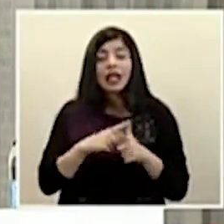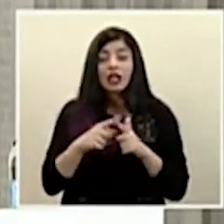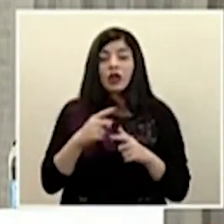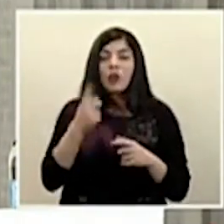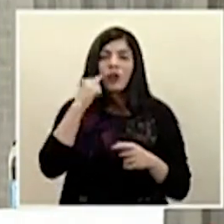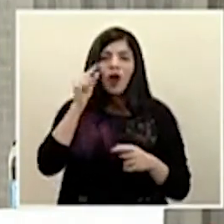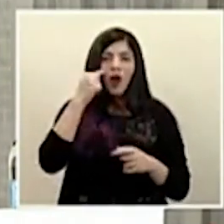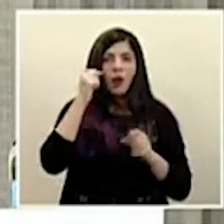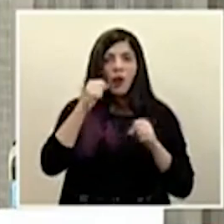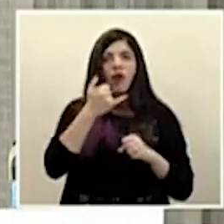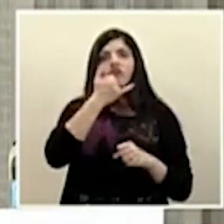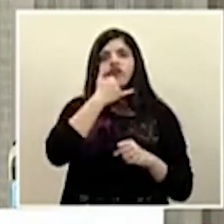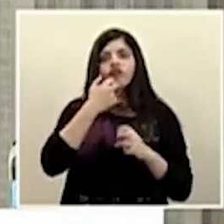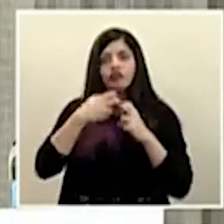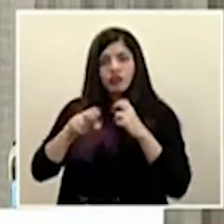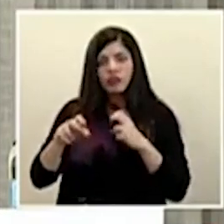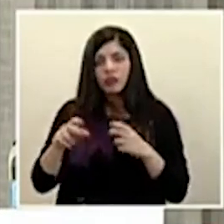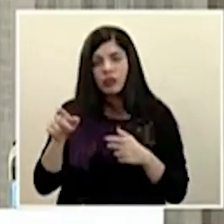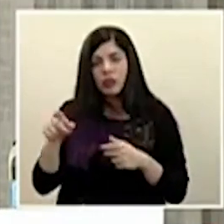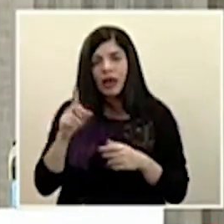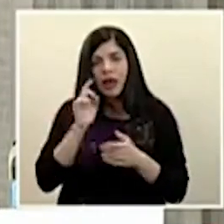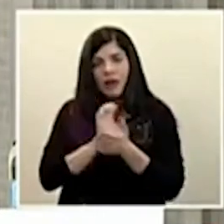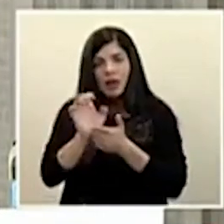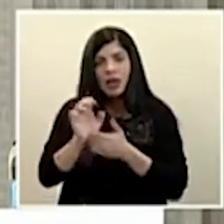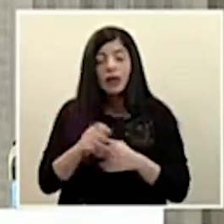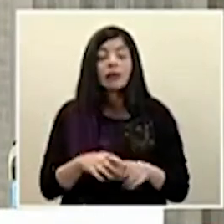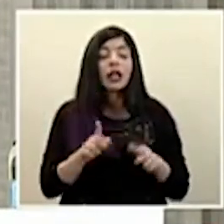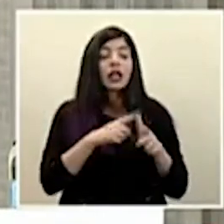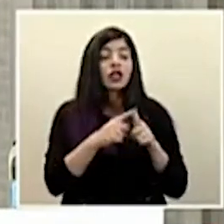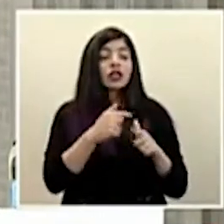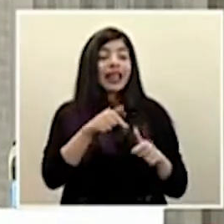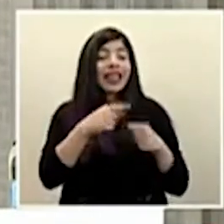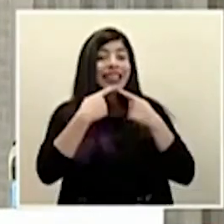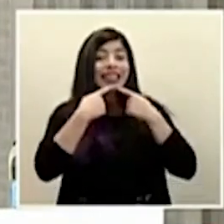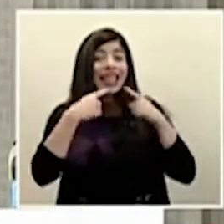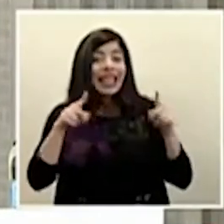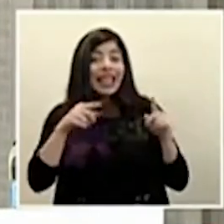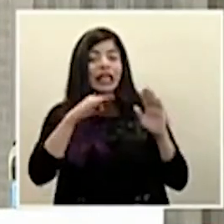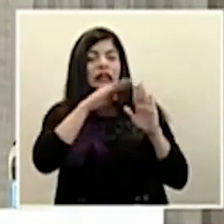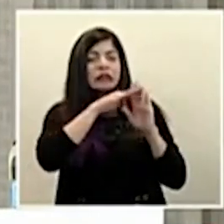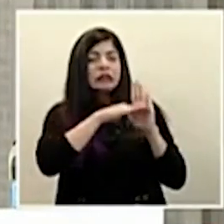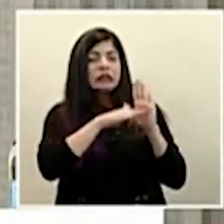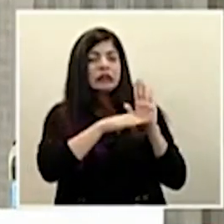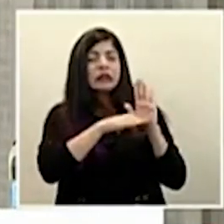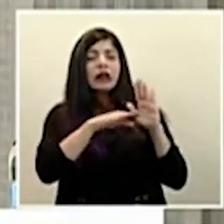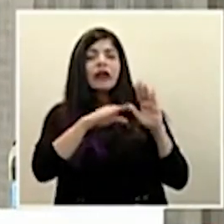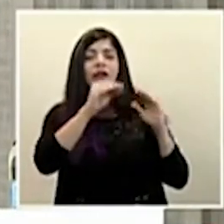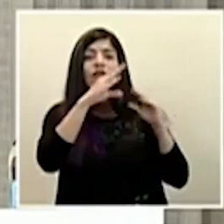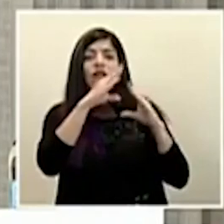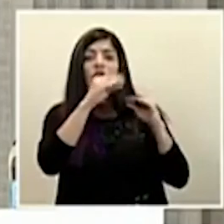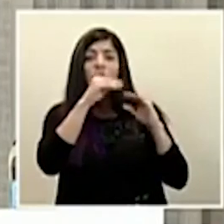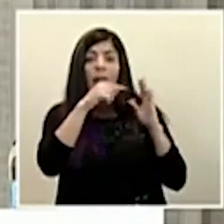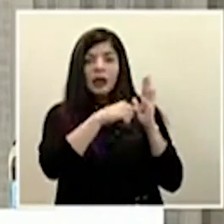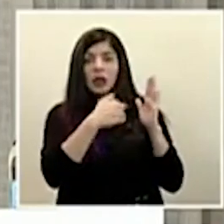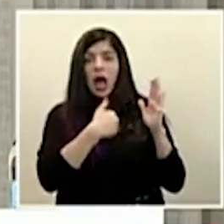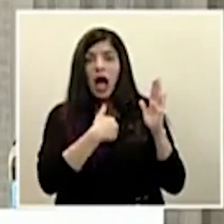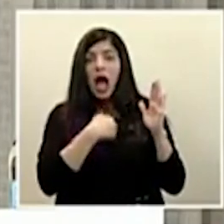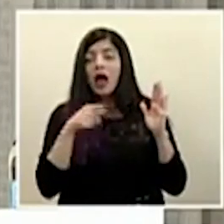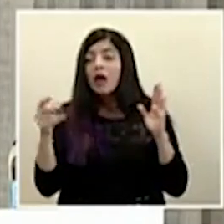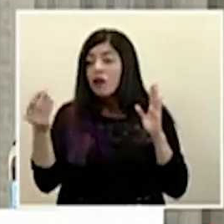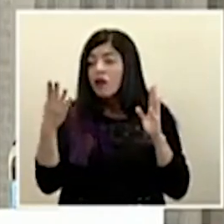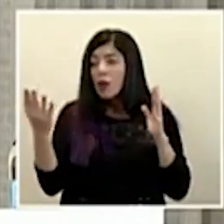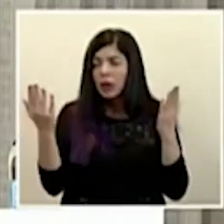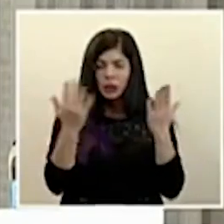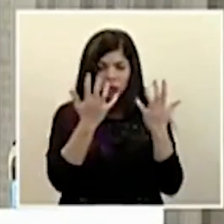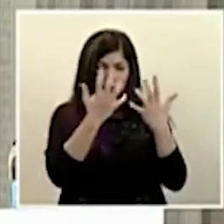de distintas bases de información a efectos de que podamos nosotros corroborar la información que la persona nos ha dado, en